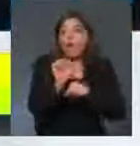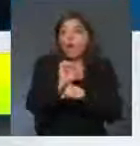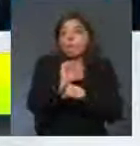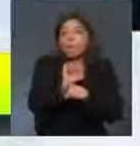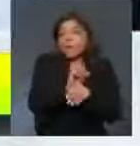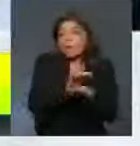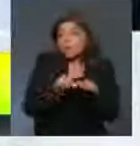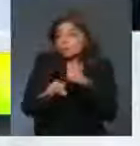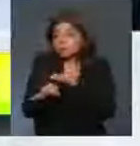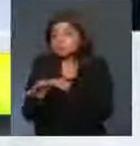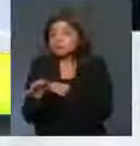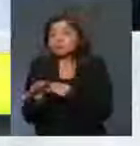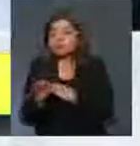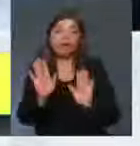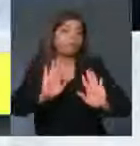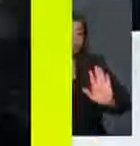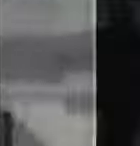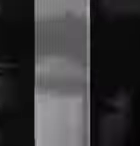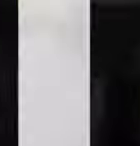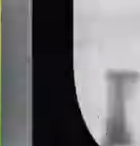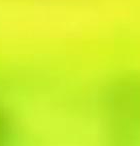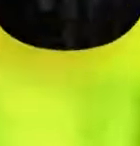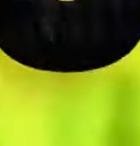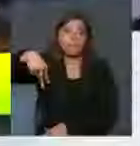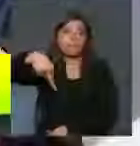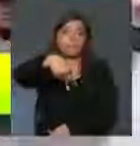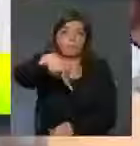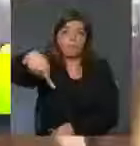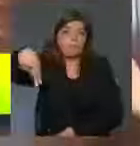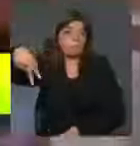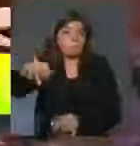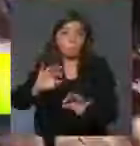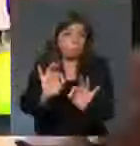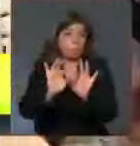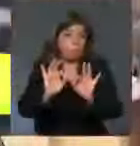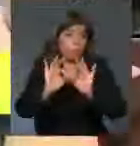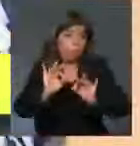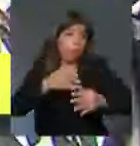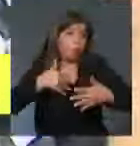que no sucedió, y él decidió ingresar por el acceso principal.